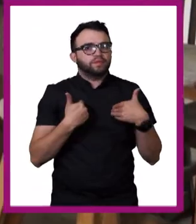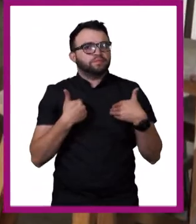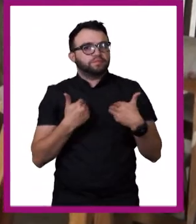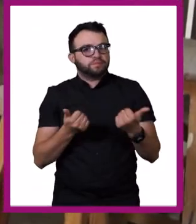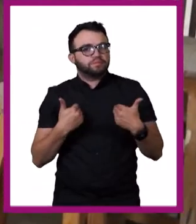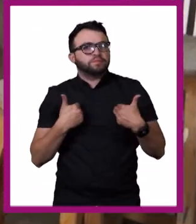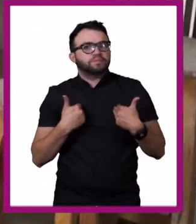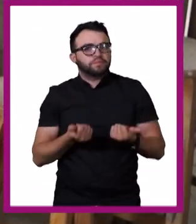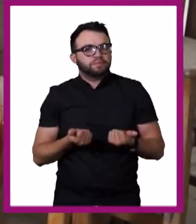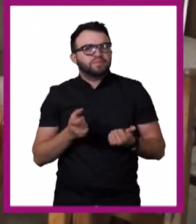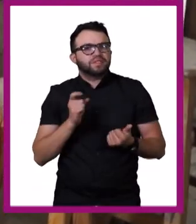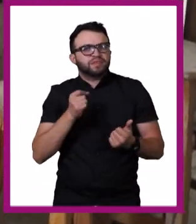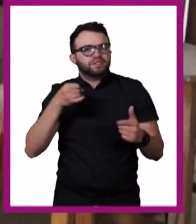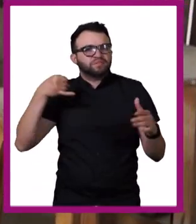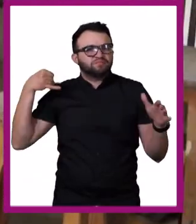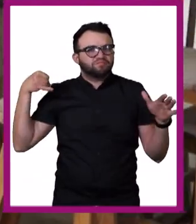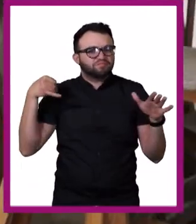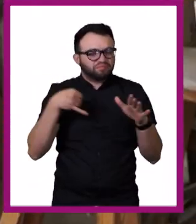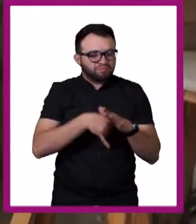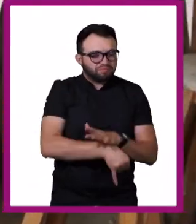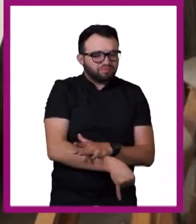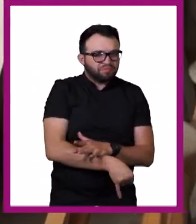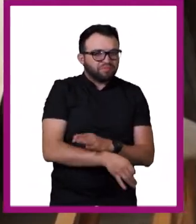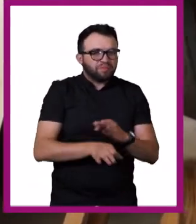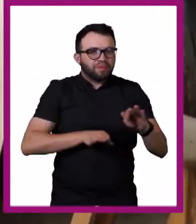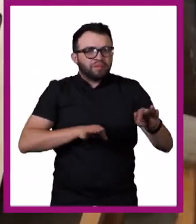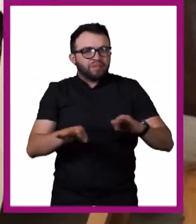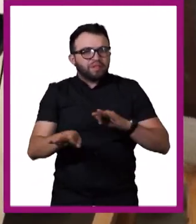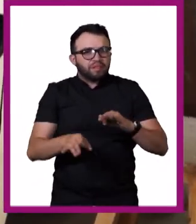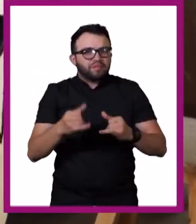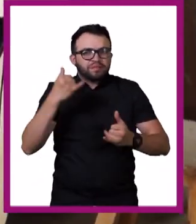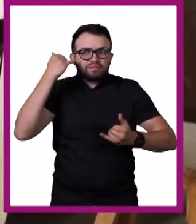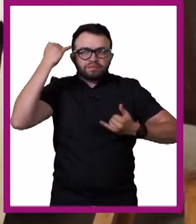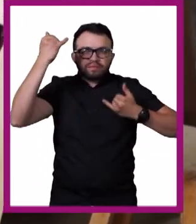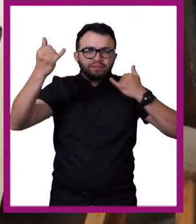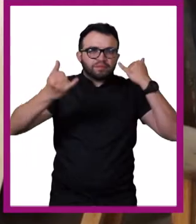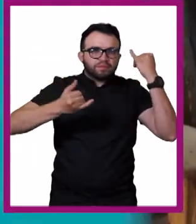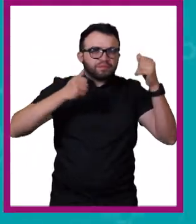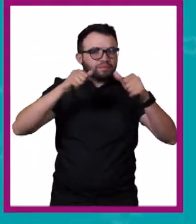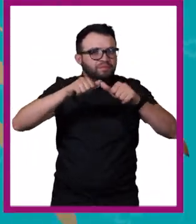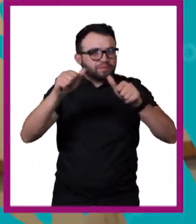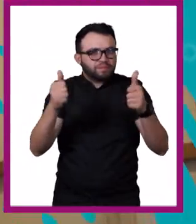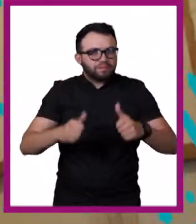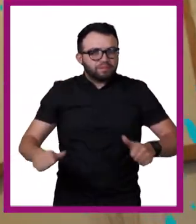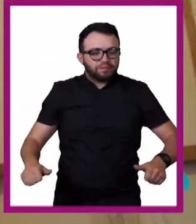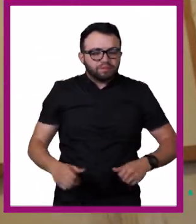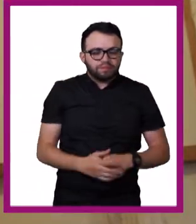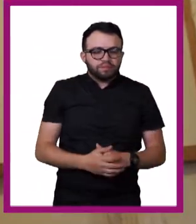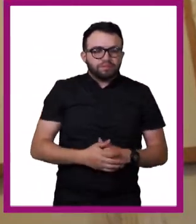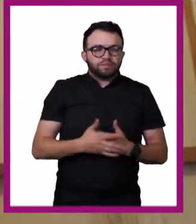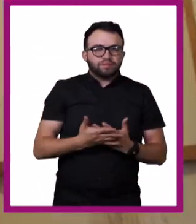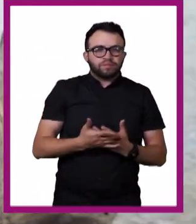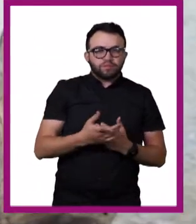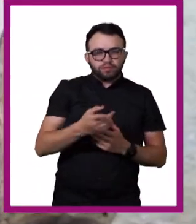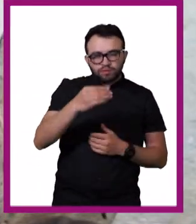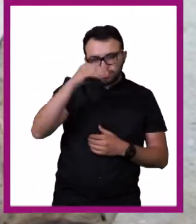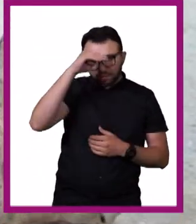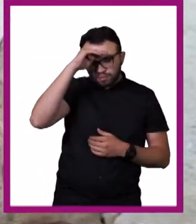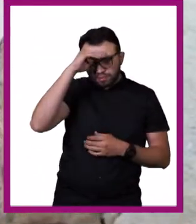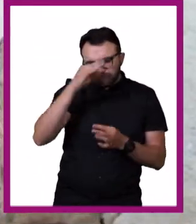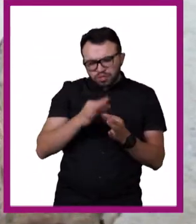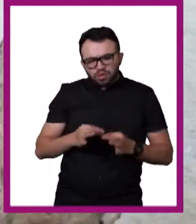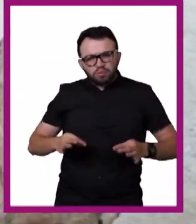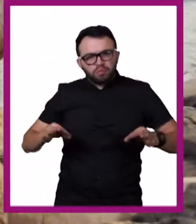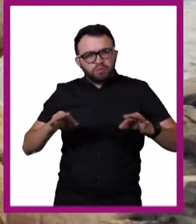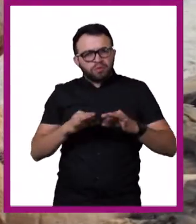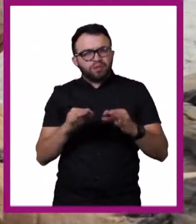la parte profunda del trabajo creativo, del trabajo artístico. ¿Qué importancia tiene la meditación en tu vida y